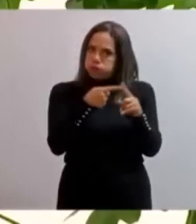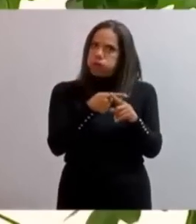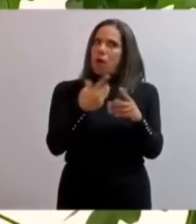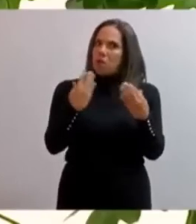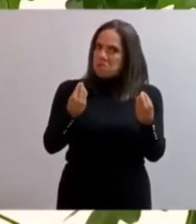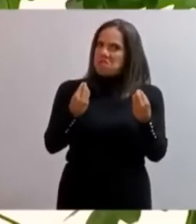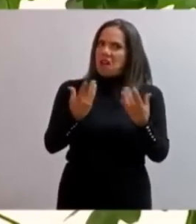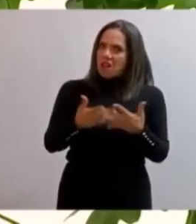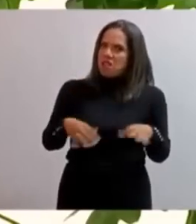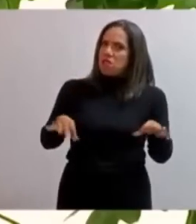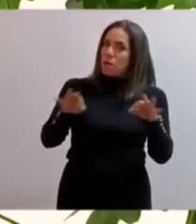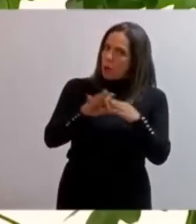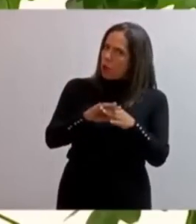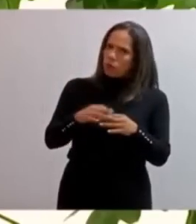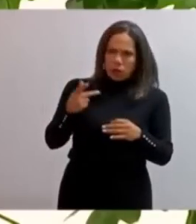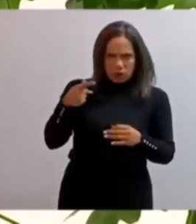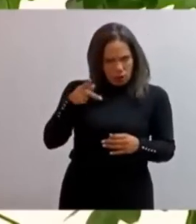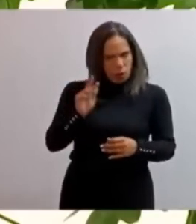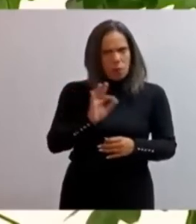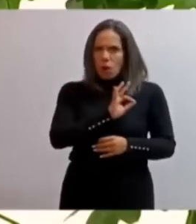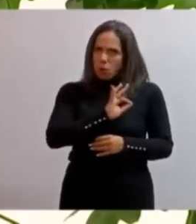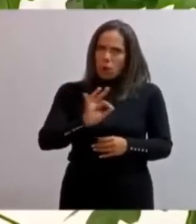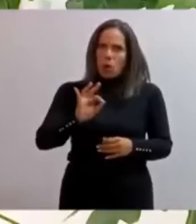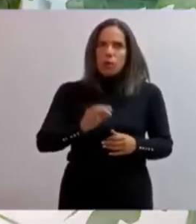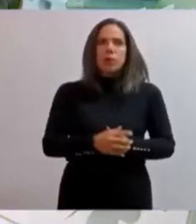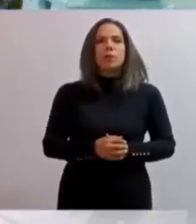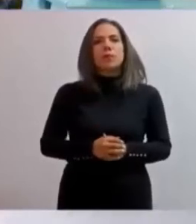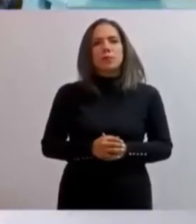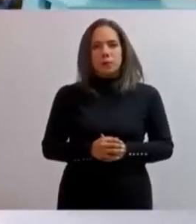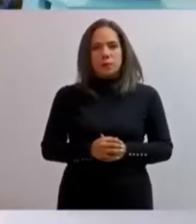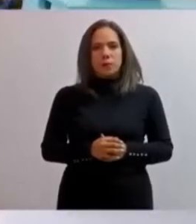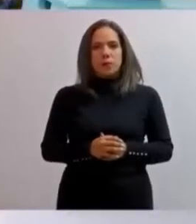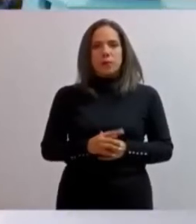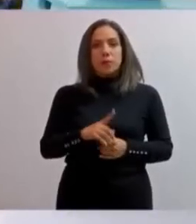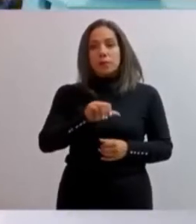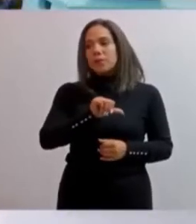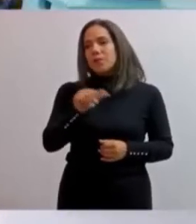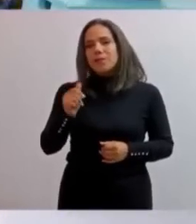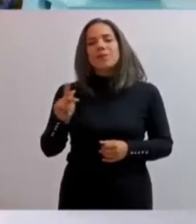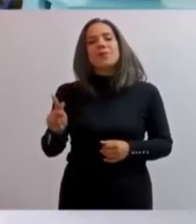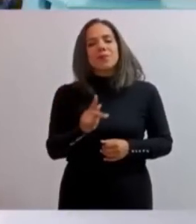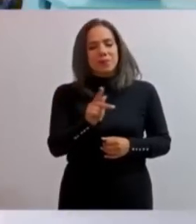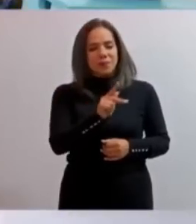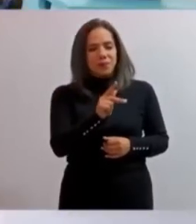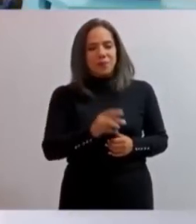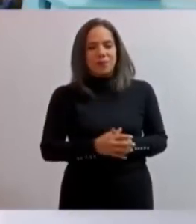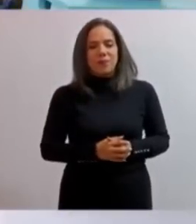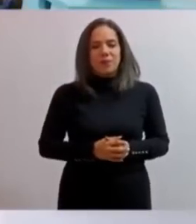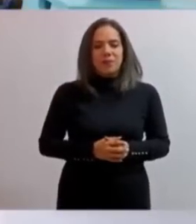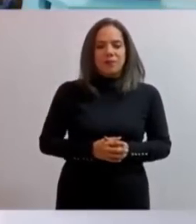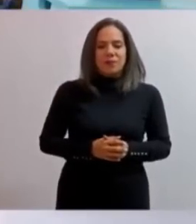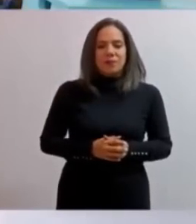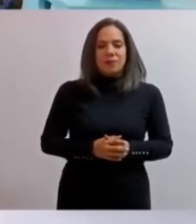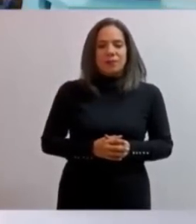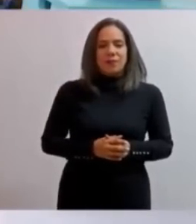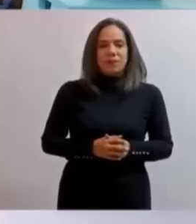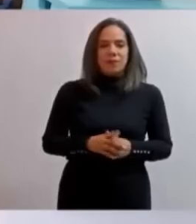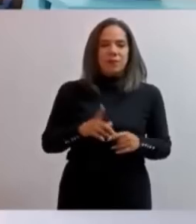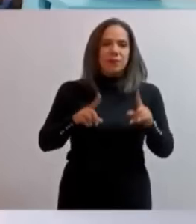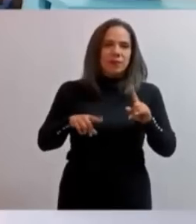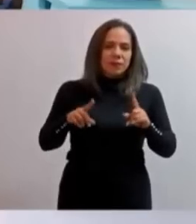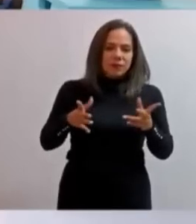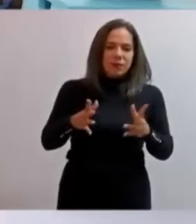tenemos enfrente en el sistema educativo. Gracias, tenemos algunas otras preguntas. Algunas tienen que ver con aspectos